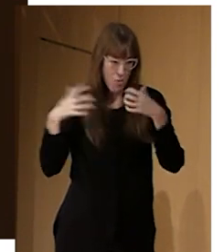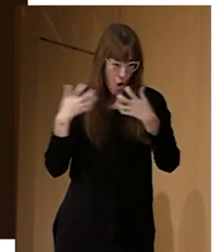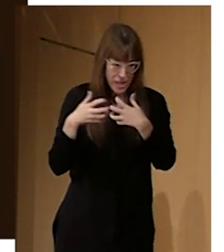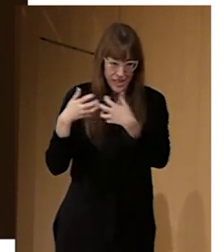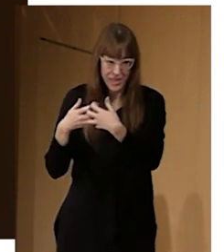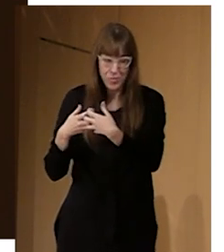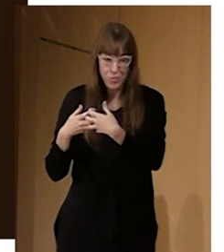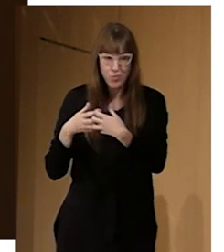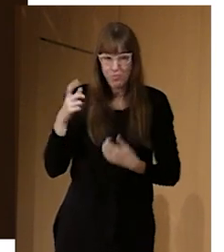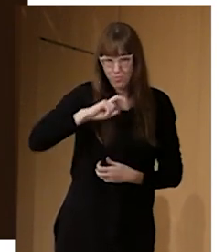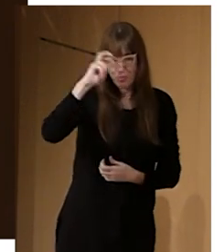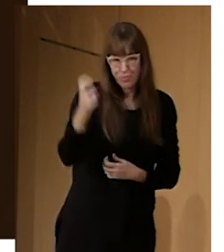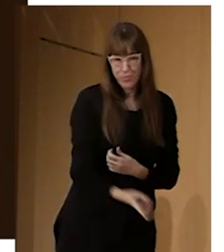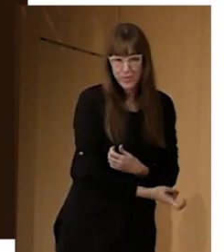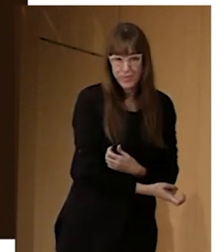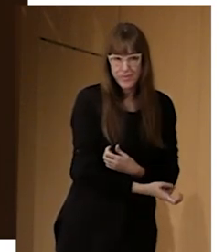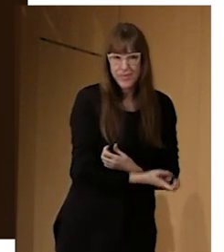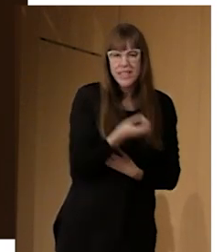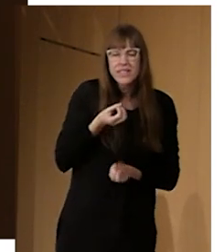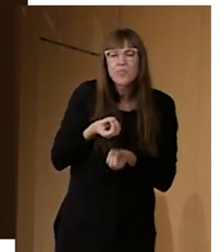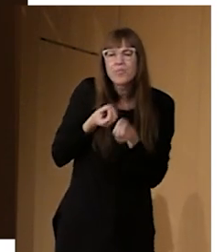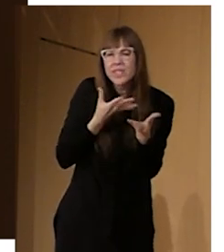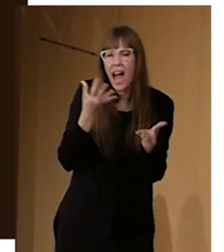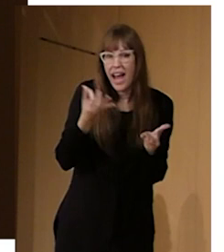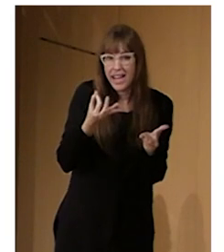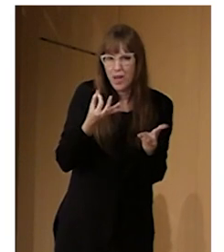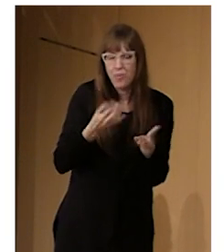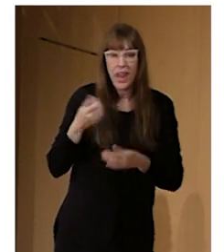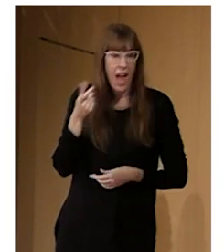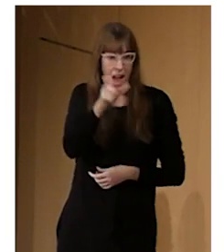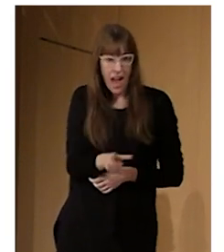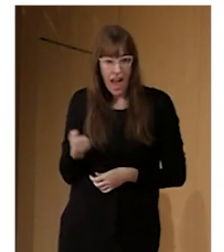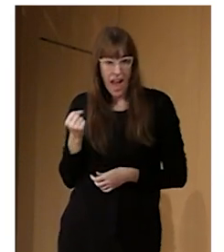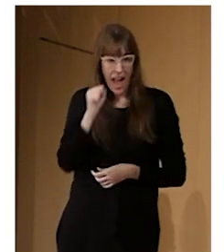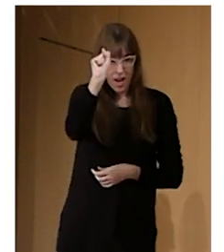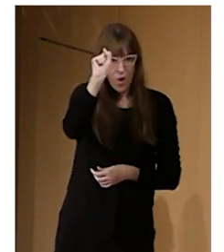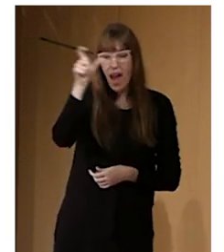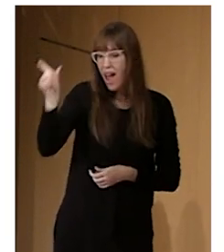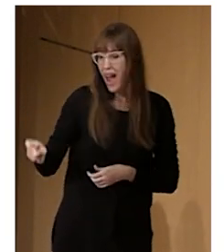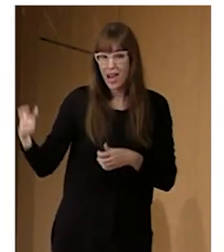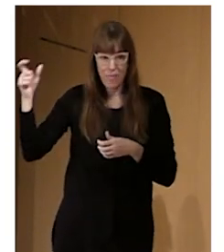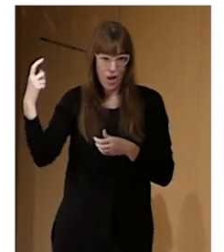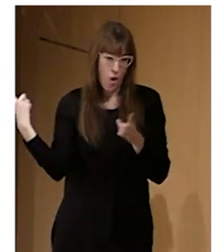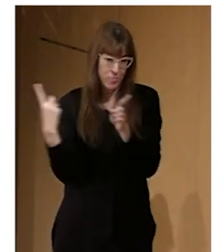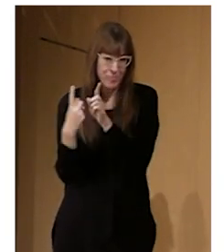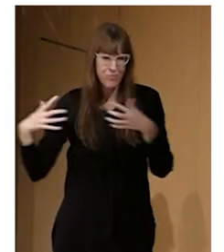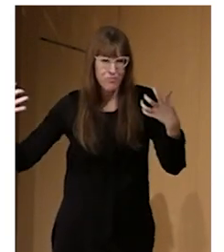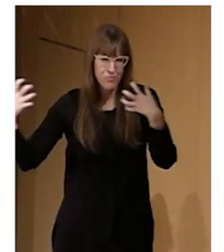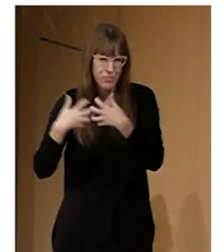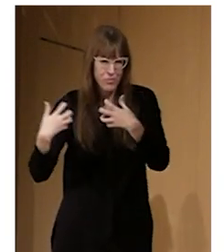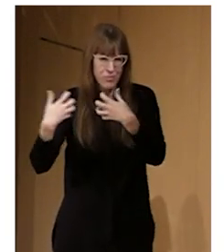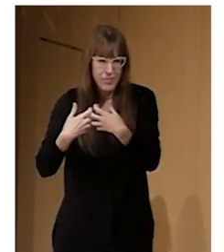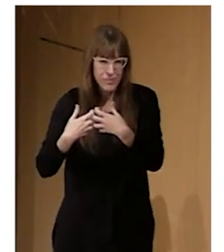desde que sale desde desde de su mundo ordinario para enfrentarse con un enemigo con un adversario y vuelve a su hogar